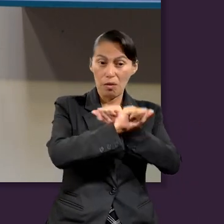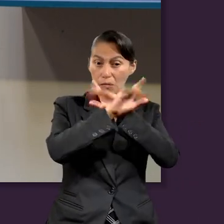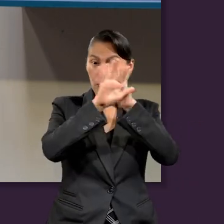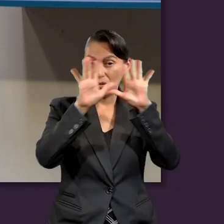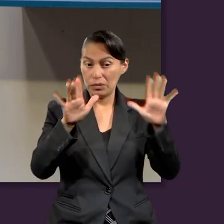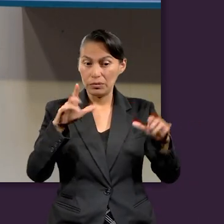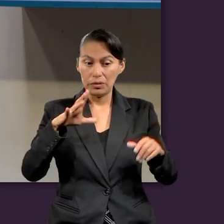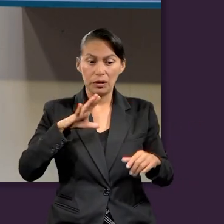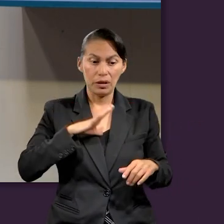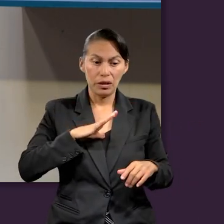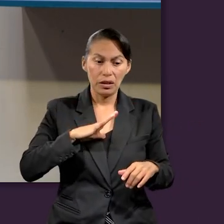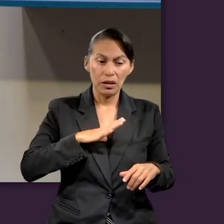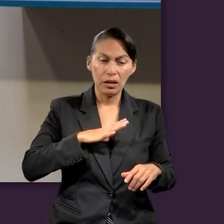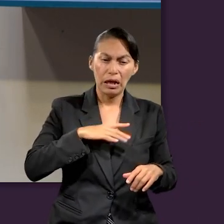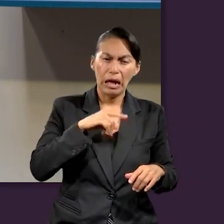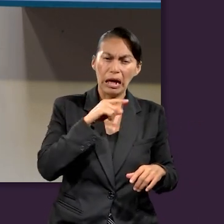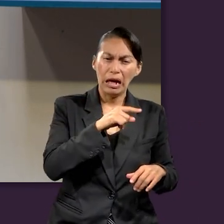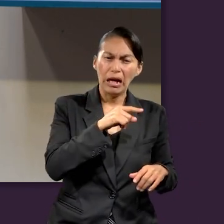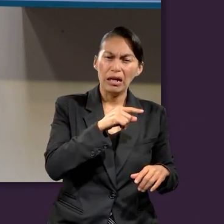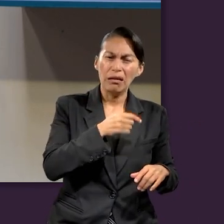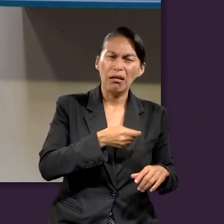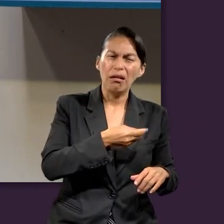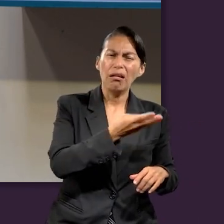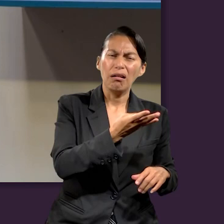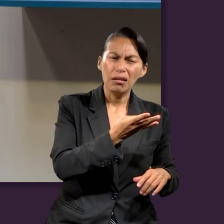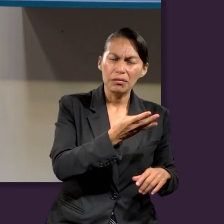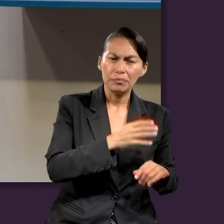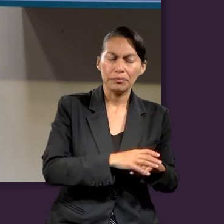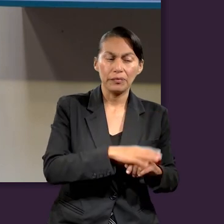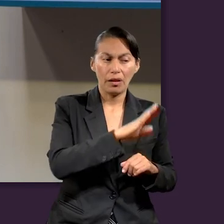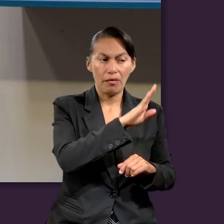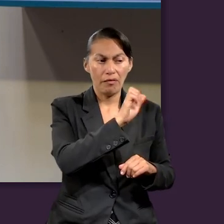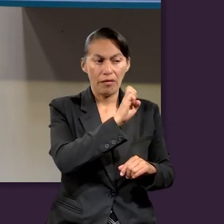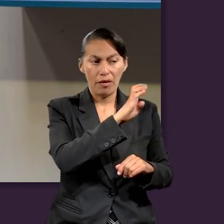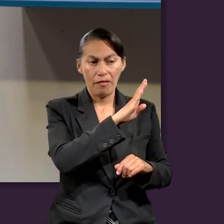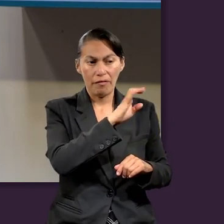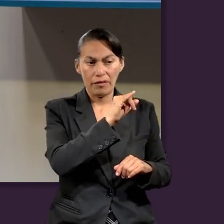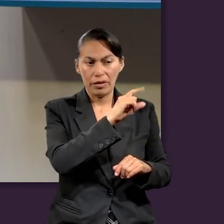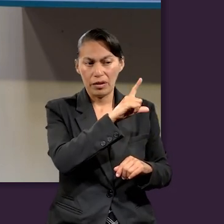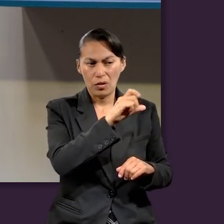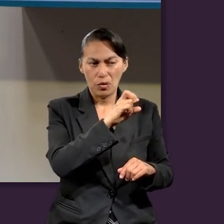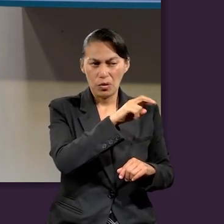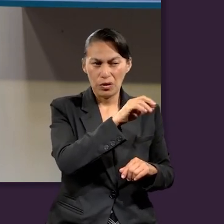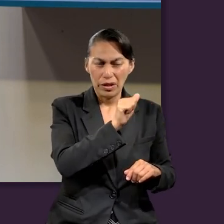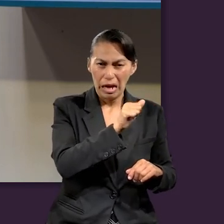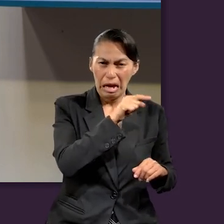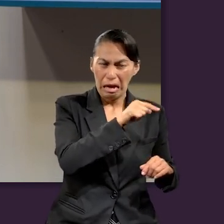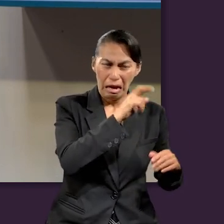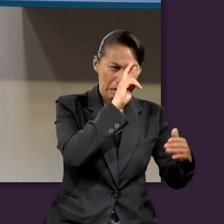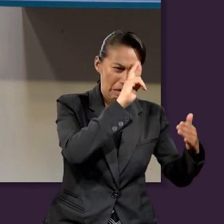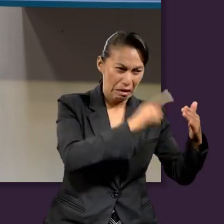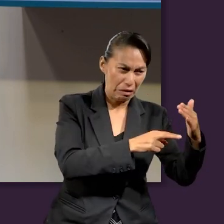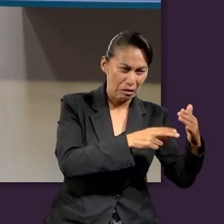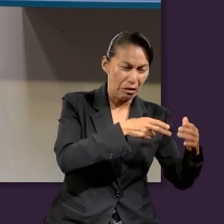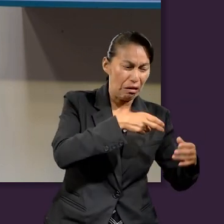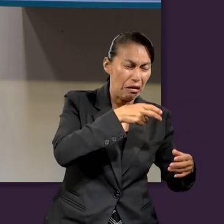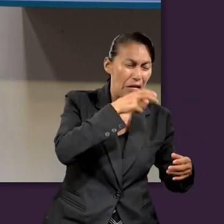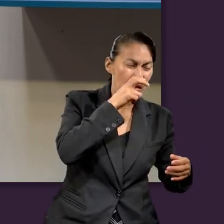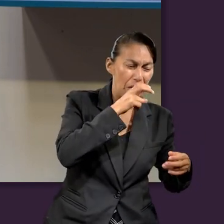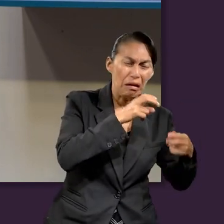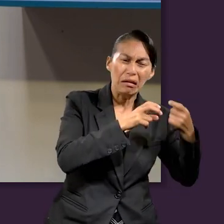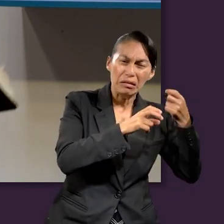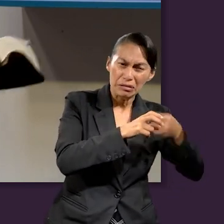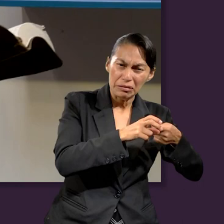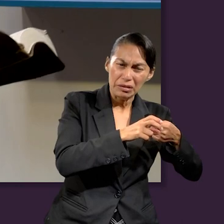específicamente en este contraste. Hemos visto lo que simboliza la Babilonia religiosa, la Copa de la Ira,